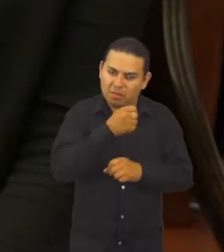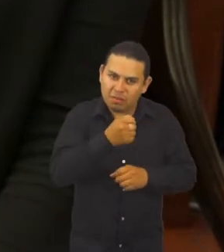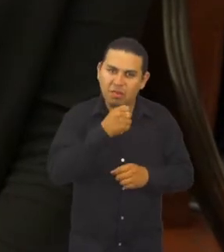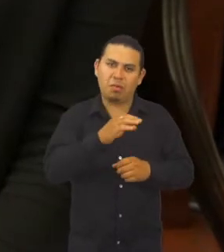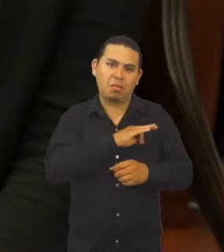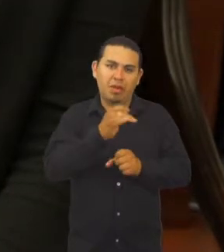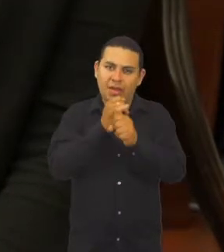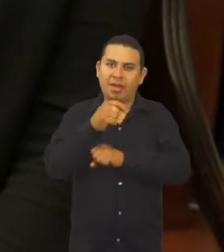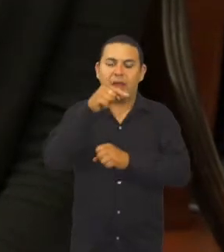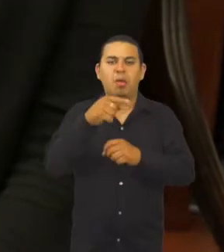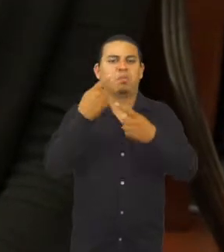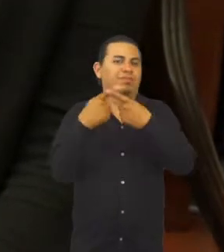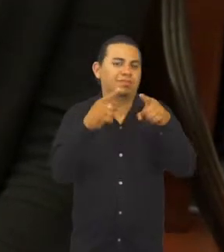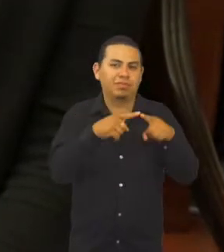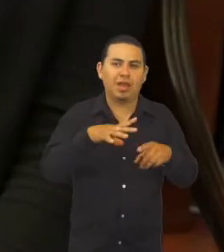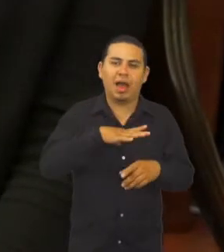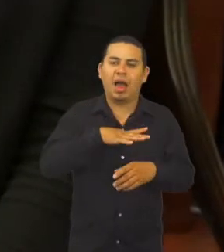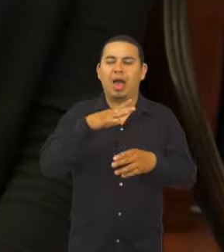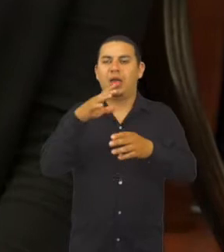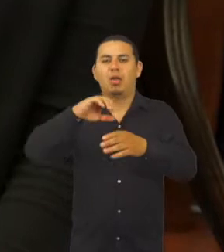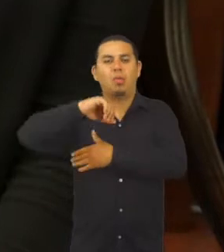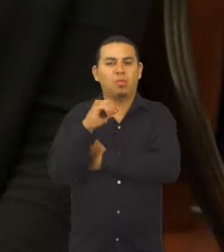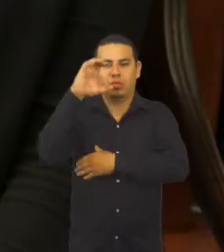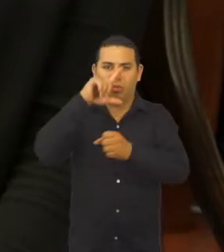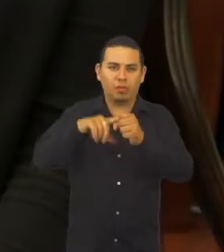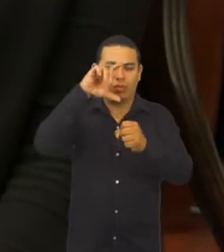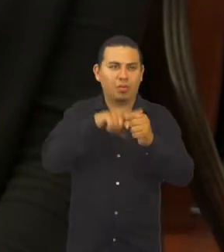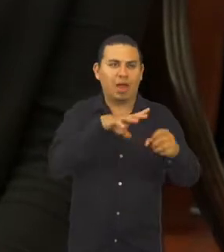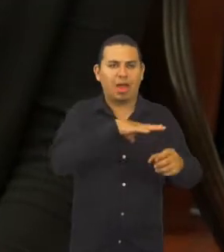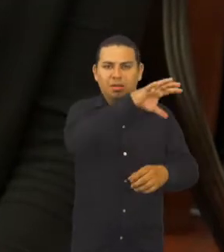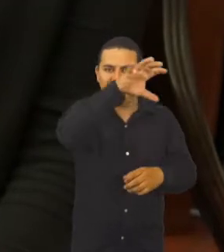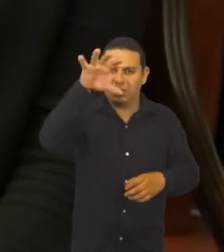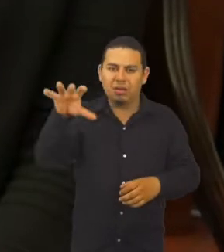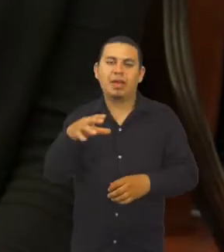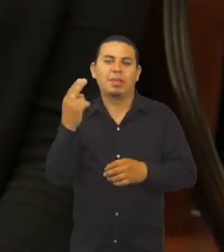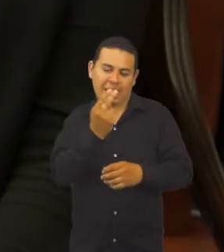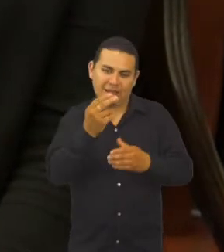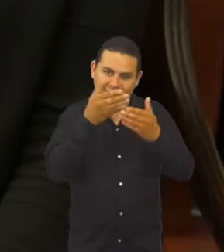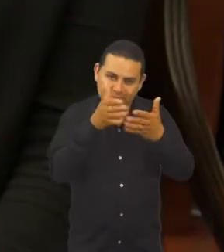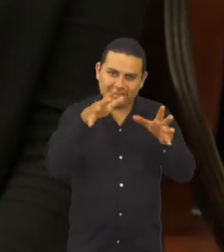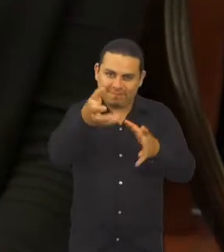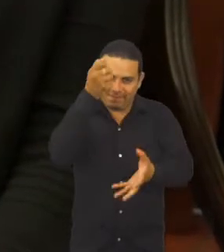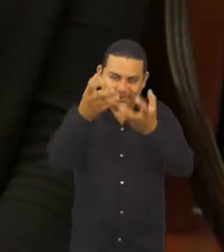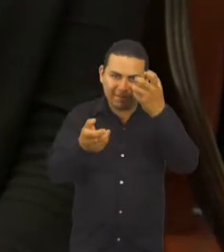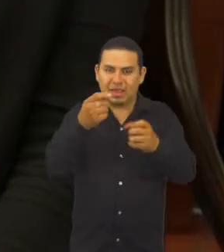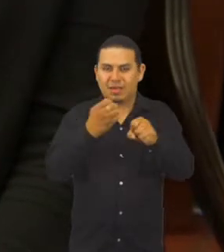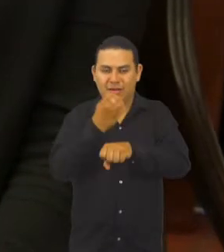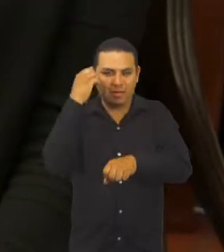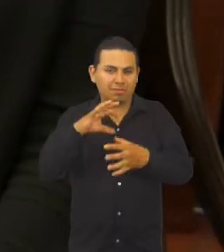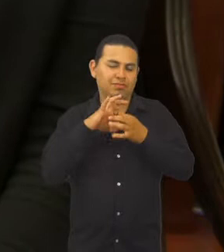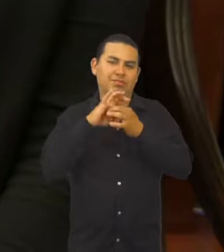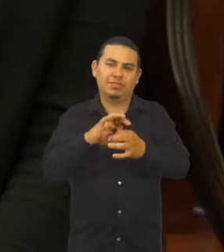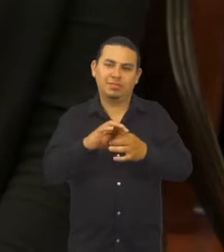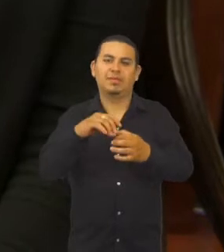prensa, entre otras cosas por la cantidad de materiales hemerográficos que tenemos en el estado, que se produjeron en el estado